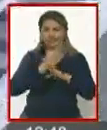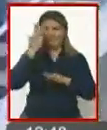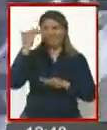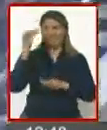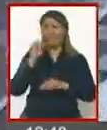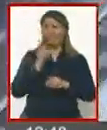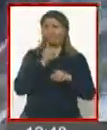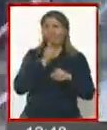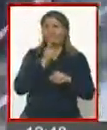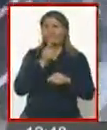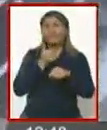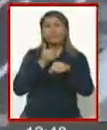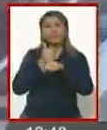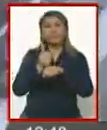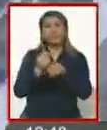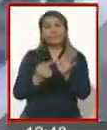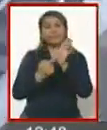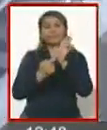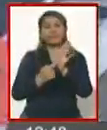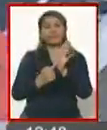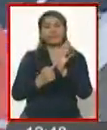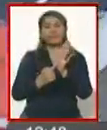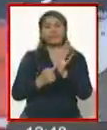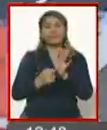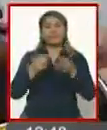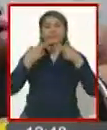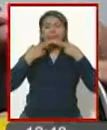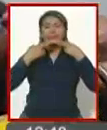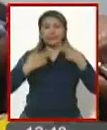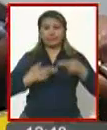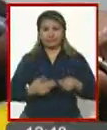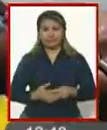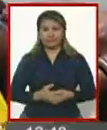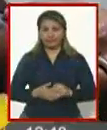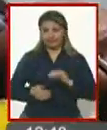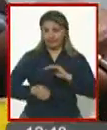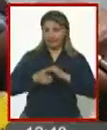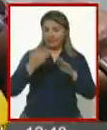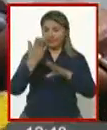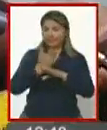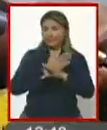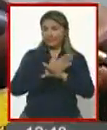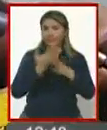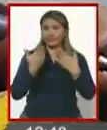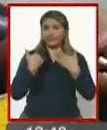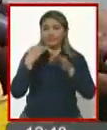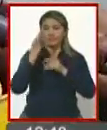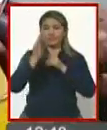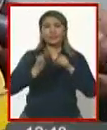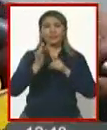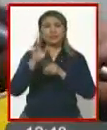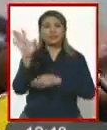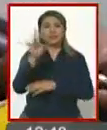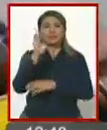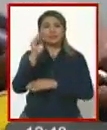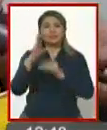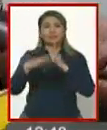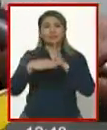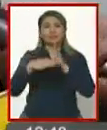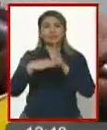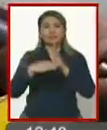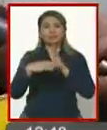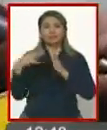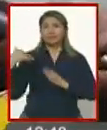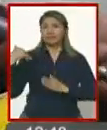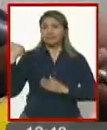porque nadie es culpable mientras no se demuestre y él aún es inocente. Bueno, él está dentro del proceso que se le sigue a la Federación Boliviana de Fútbol, él